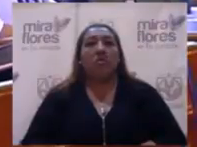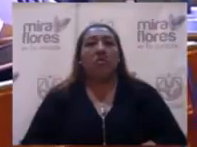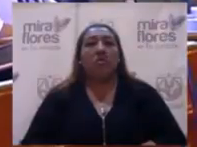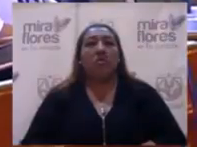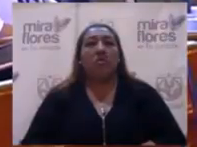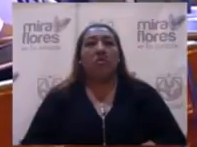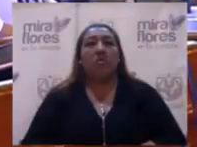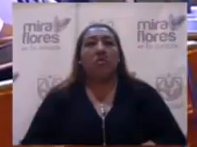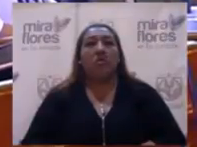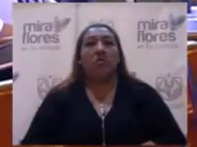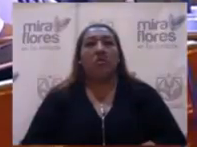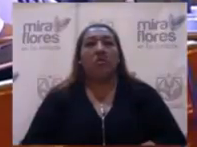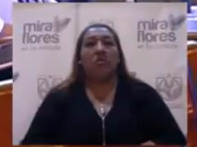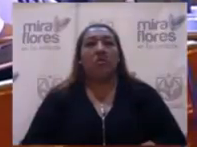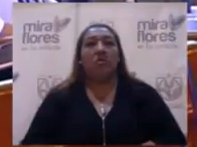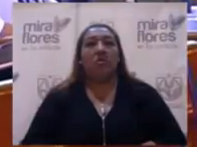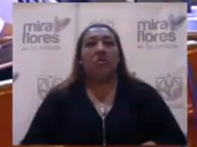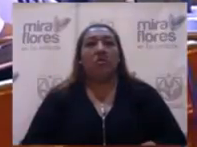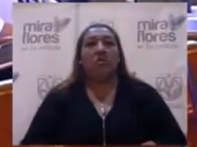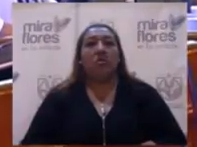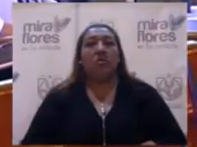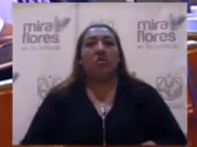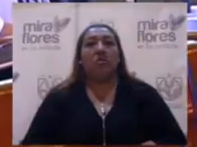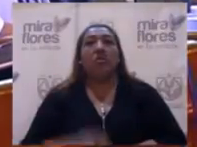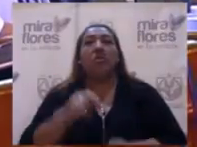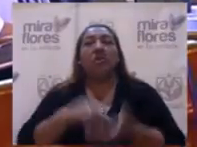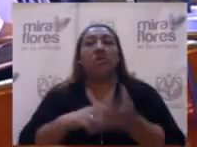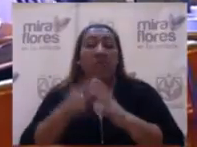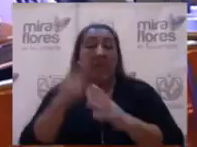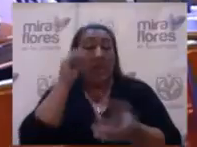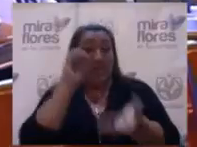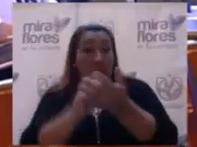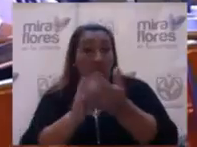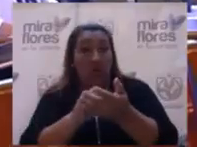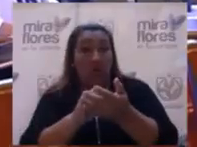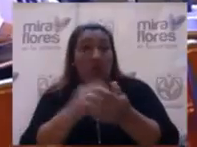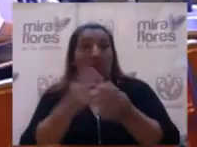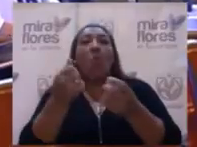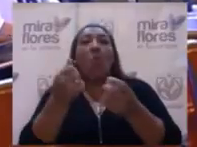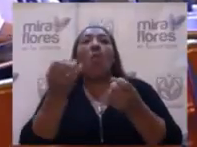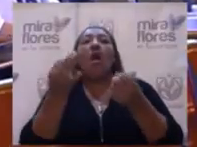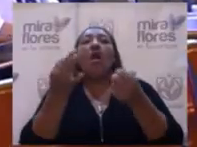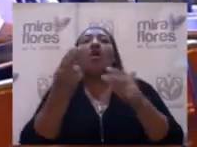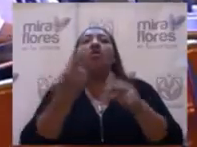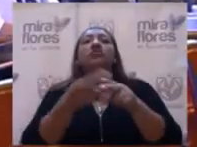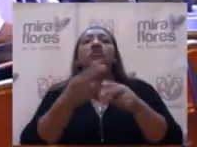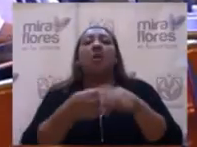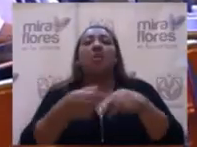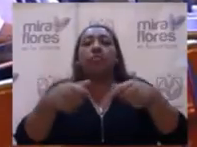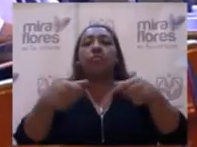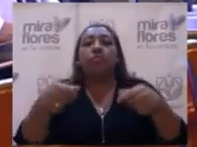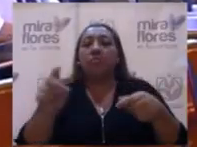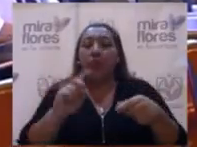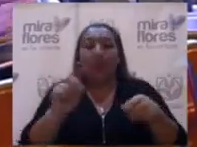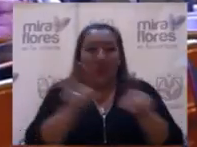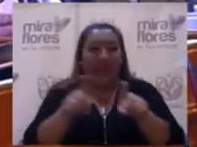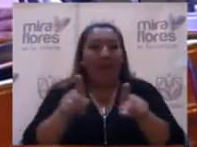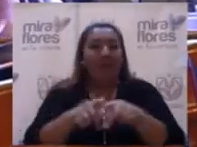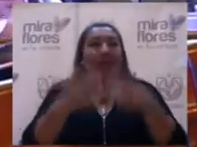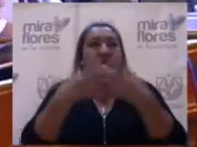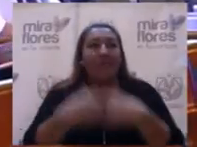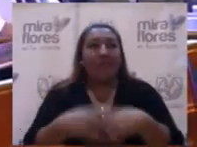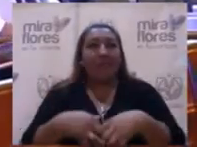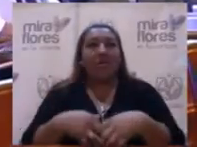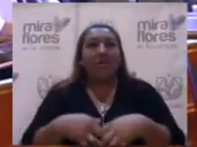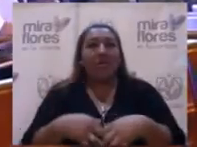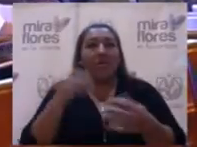que es Inversiones Mandel, me parece. Eso fue lo que hablas, no, digamos, lo que